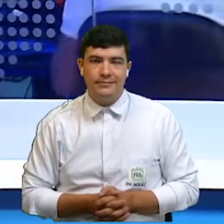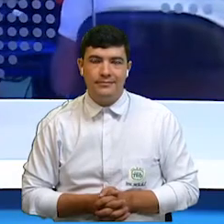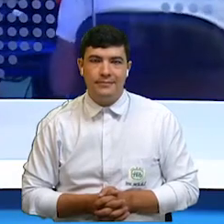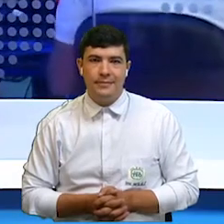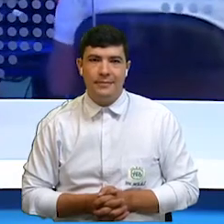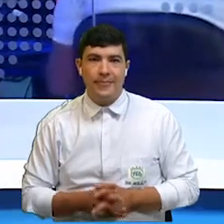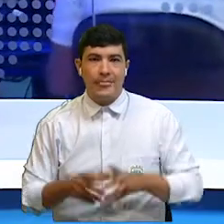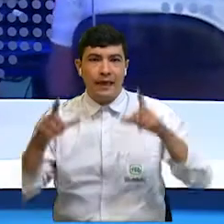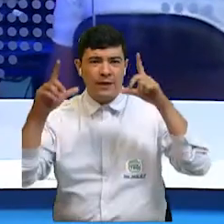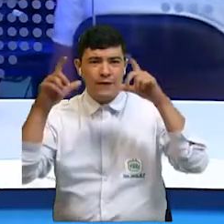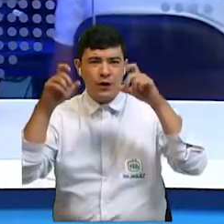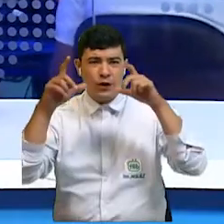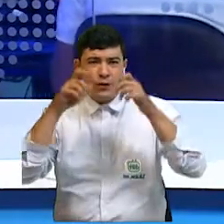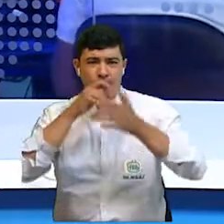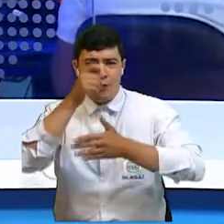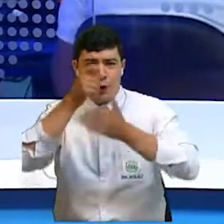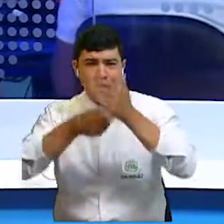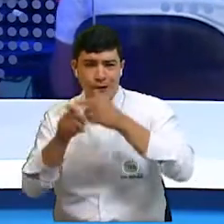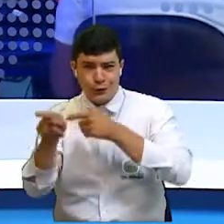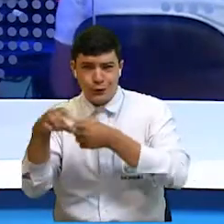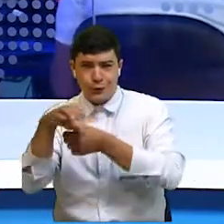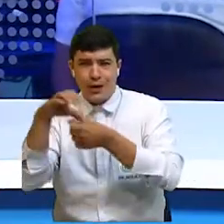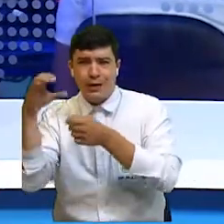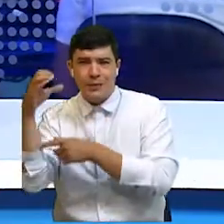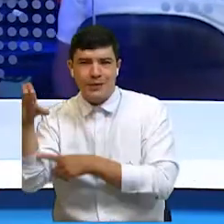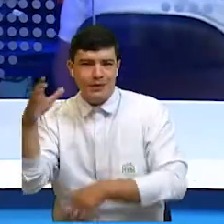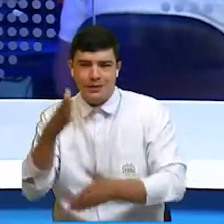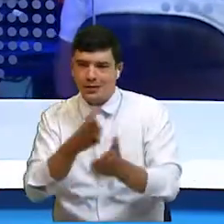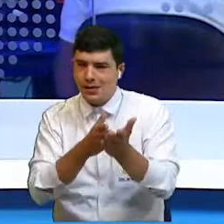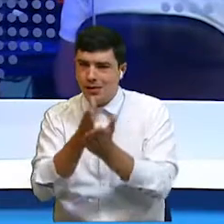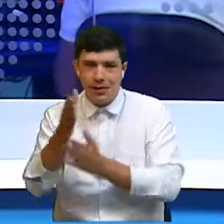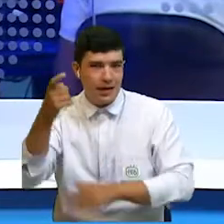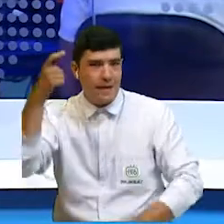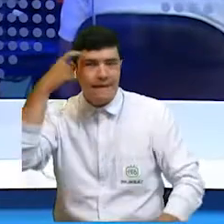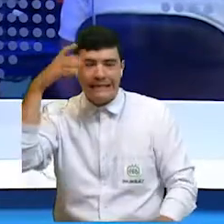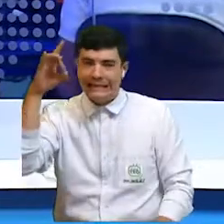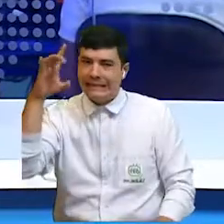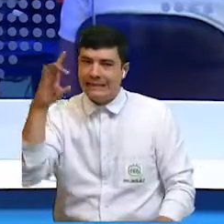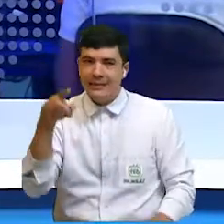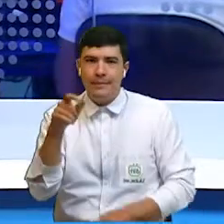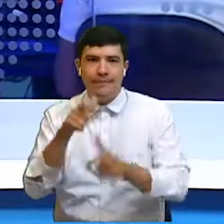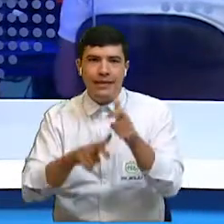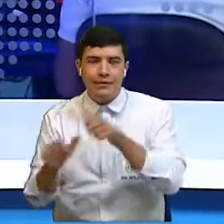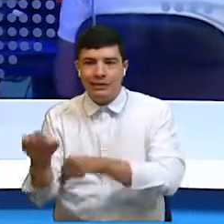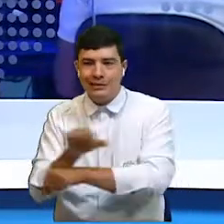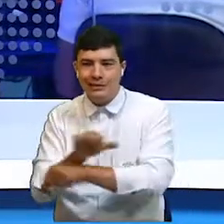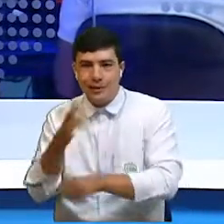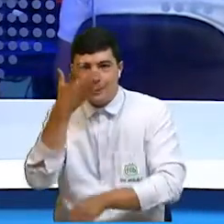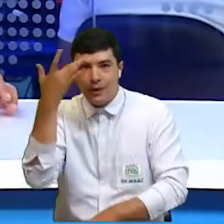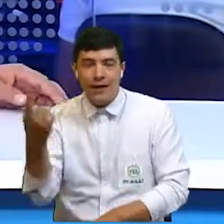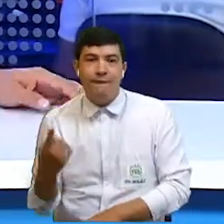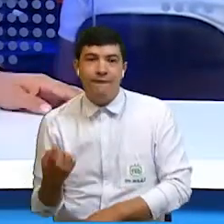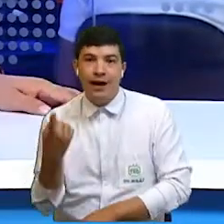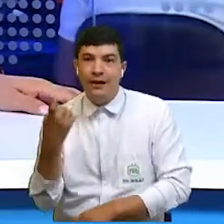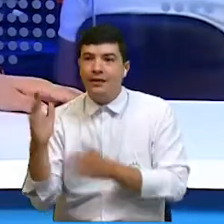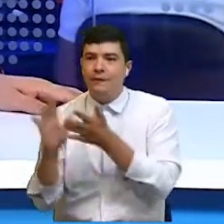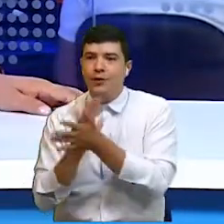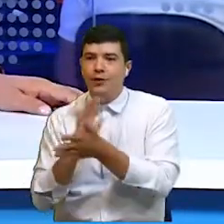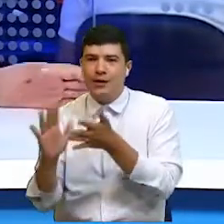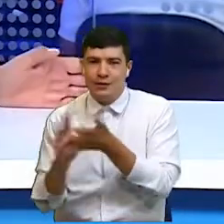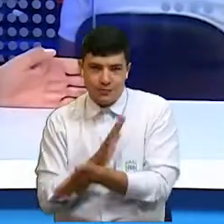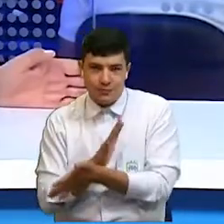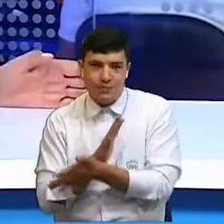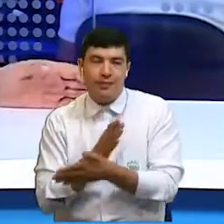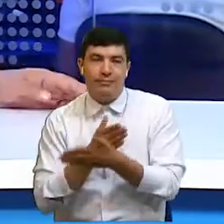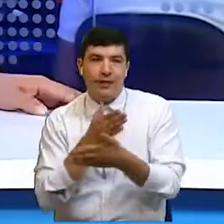Y las fotomultas en Cúcuta continúan siendo un dolor de cabeza para muchos conductores, especialmente por la falta de información, que